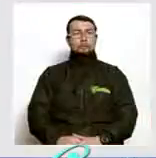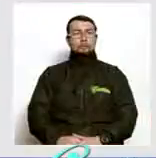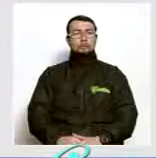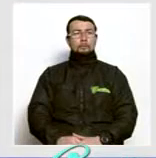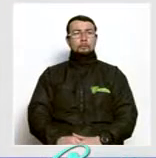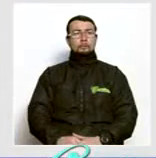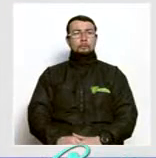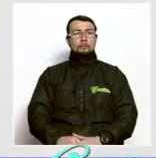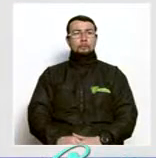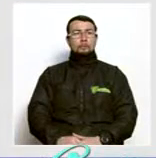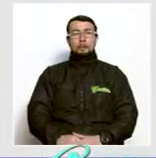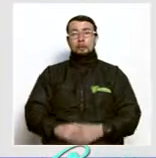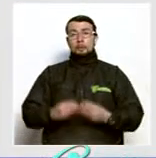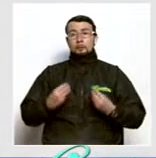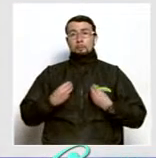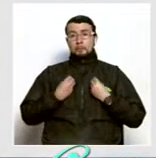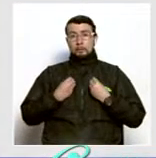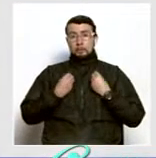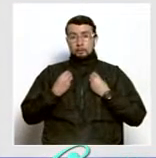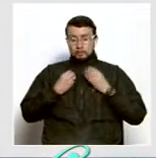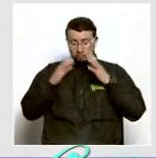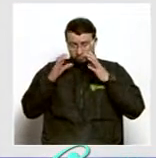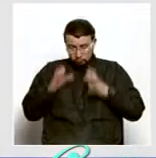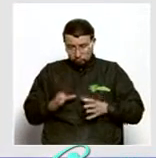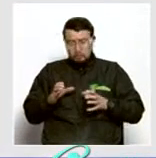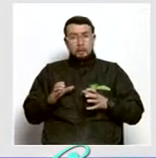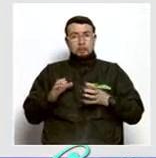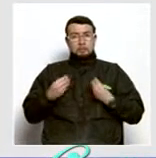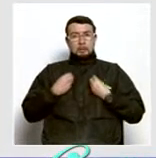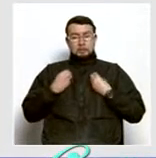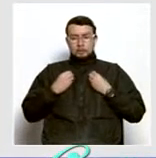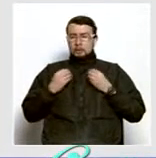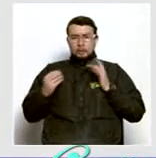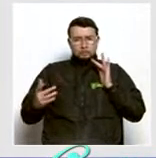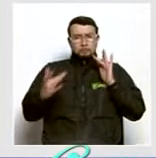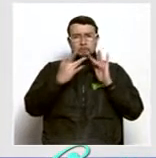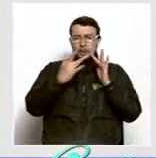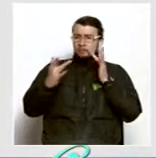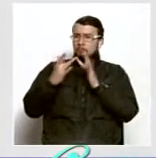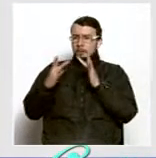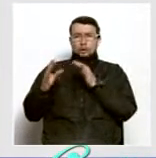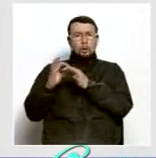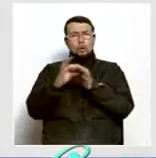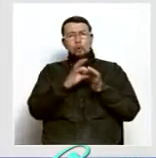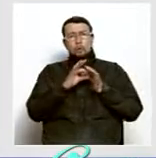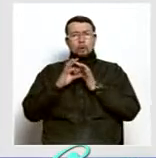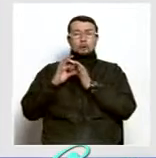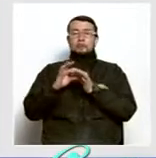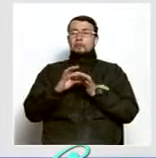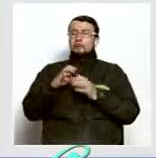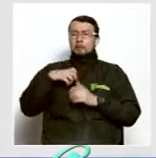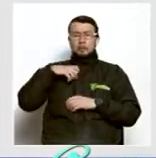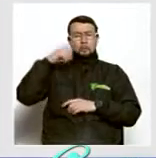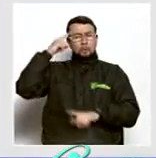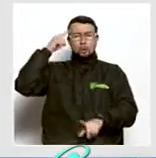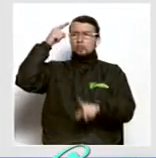interior. Vivimos en un solo hábitat, estamos interconectados, tenemos un destino